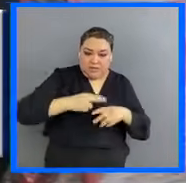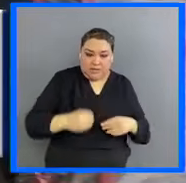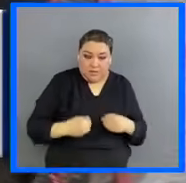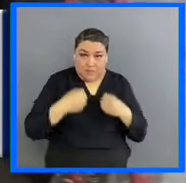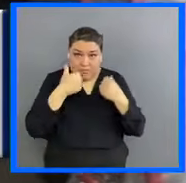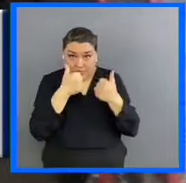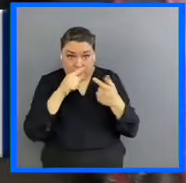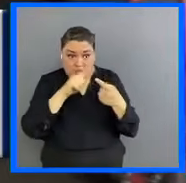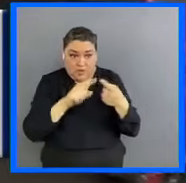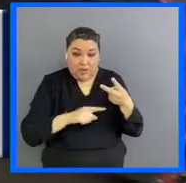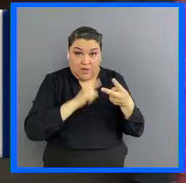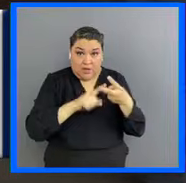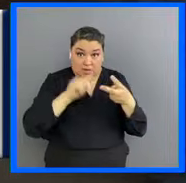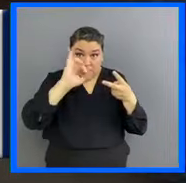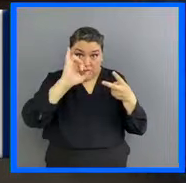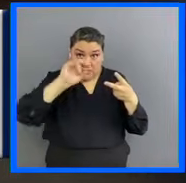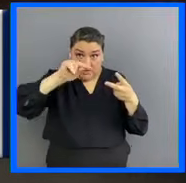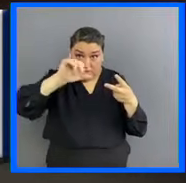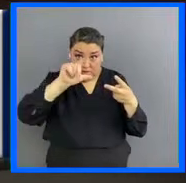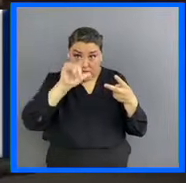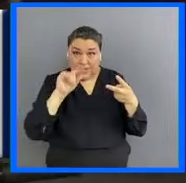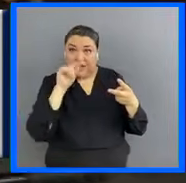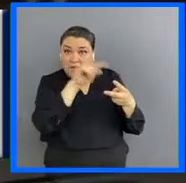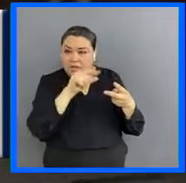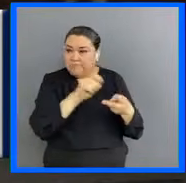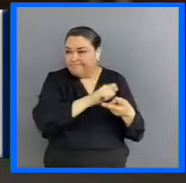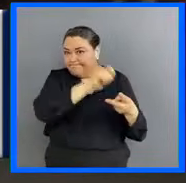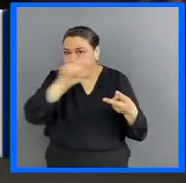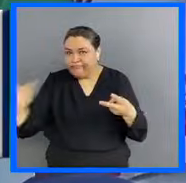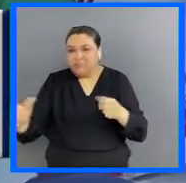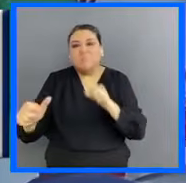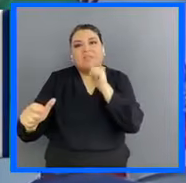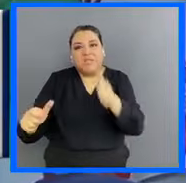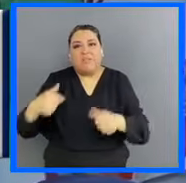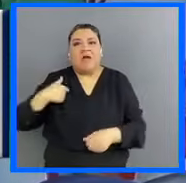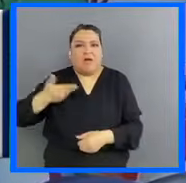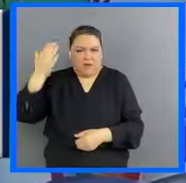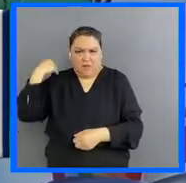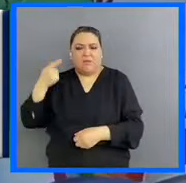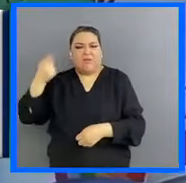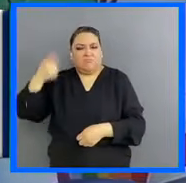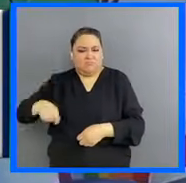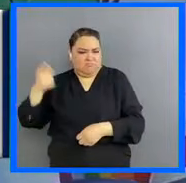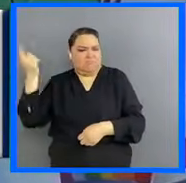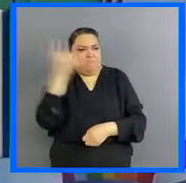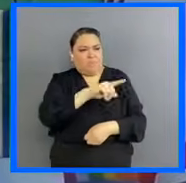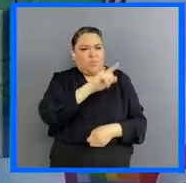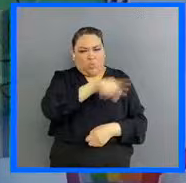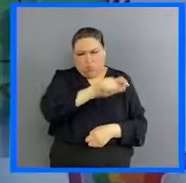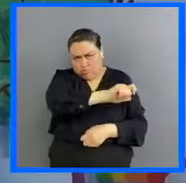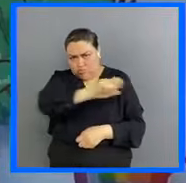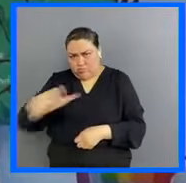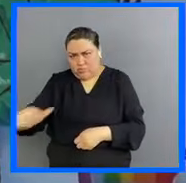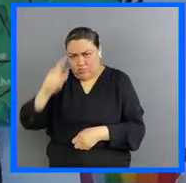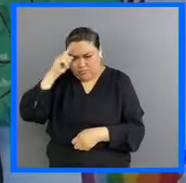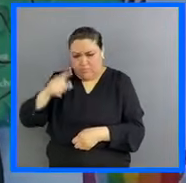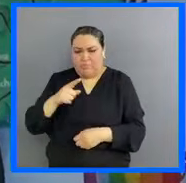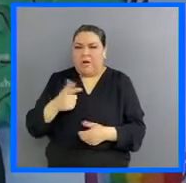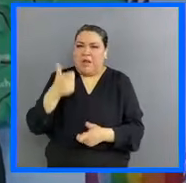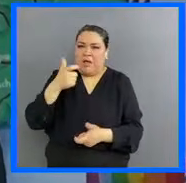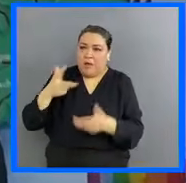Pueblos Indígenas incumplieron con las suspensiones judiciales que les fueron concedidas para evitar recortes en su